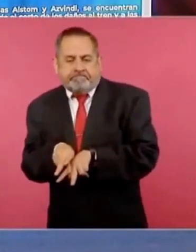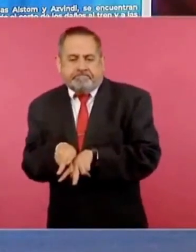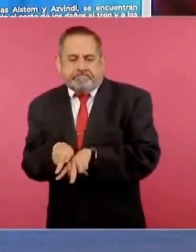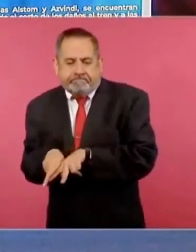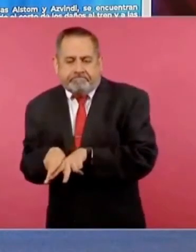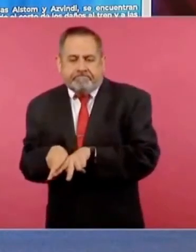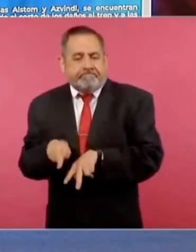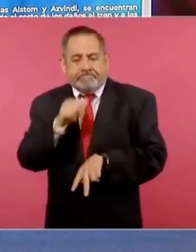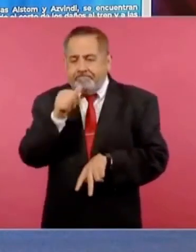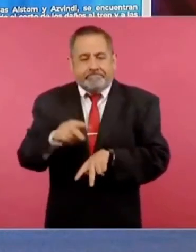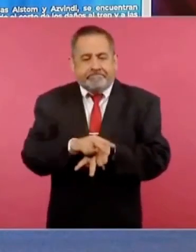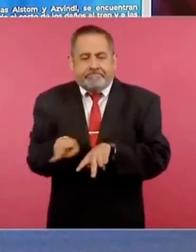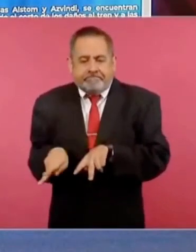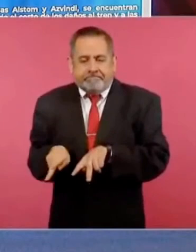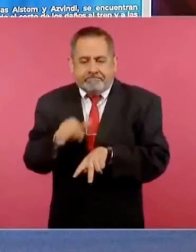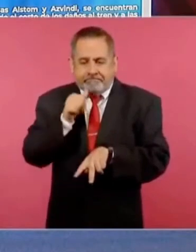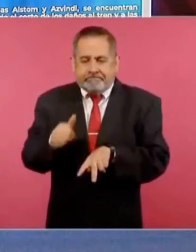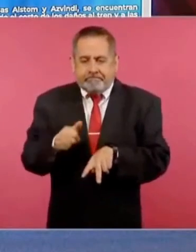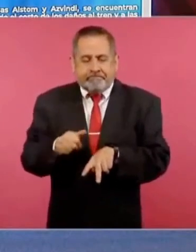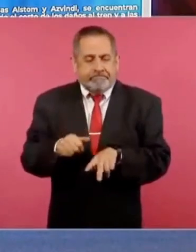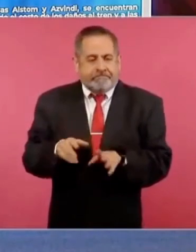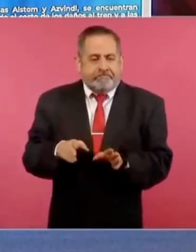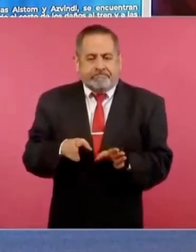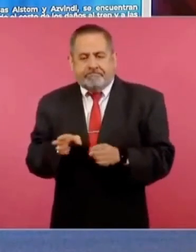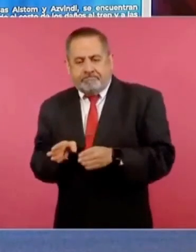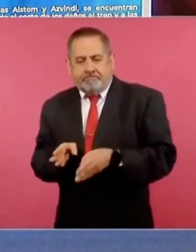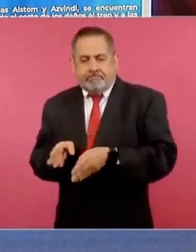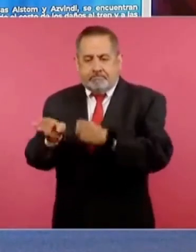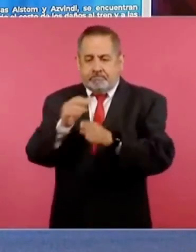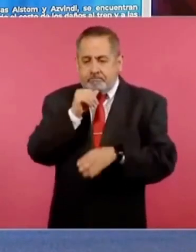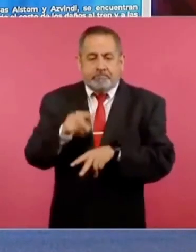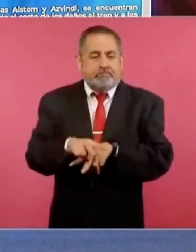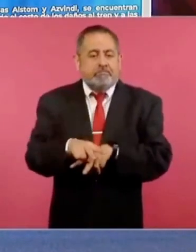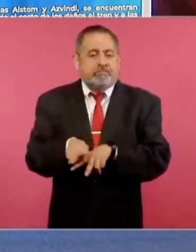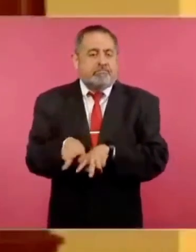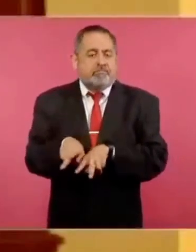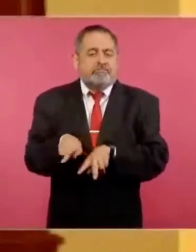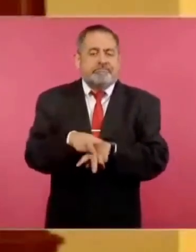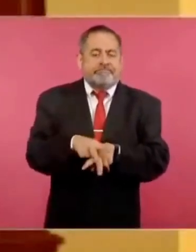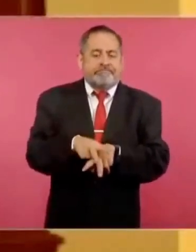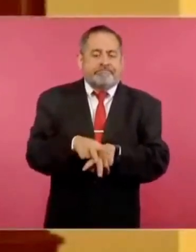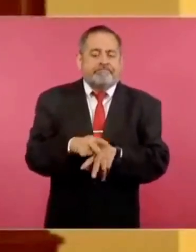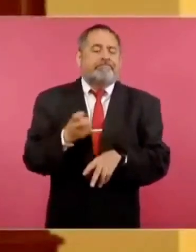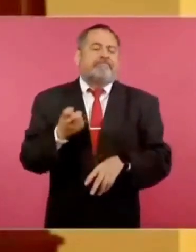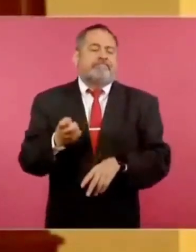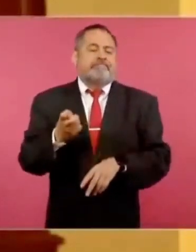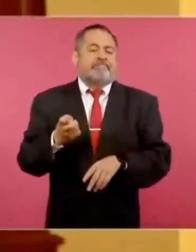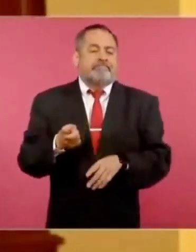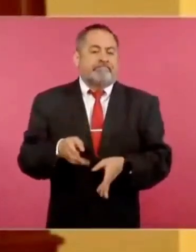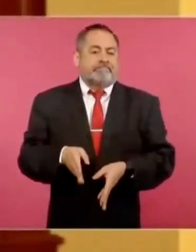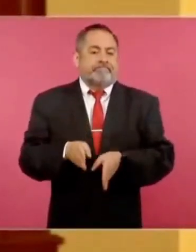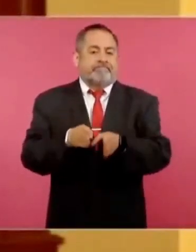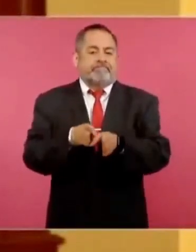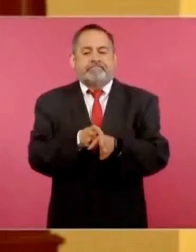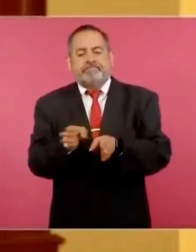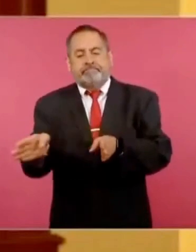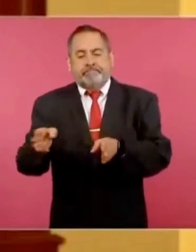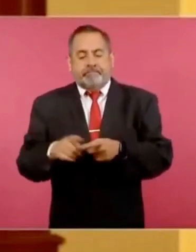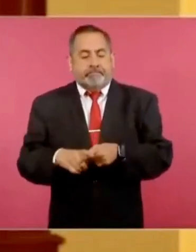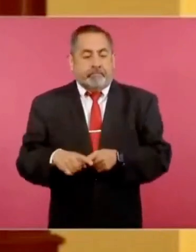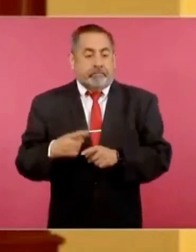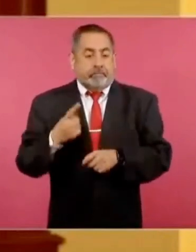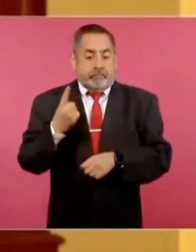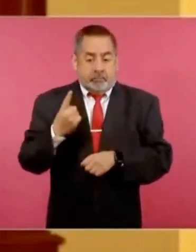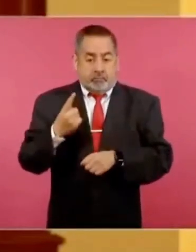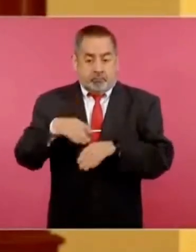estuvo sujeta para que pudiera realizar su operación normal y bueno eh pasaron tres tres